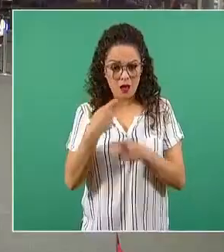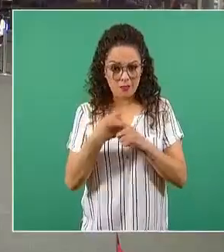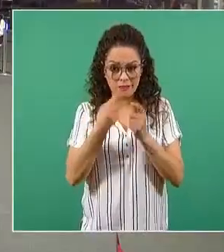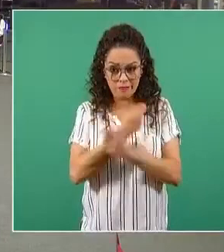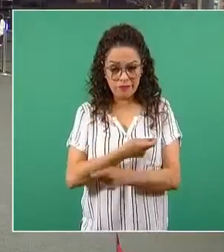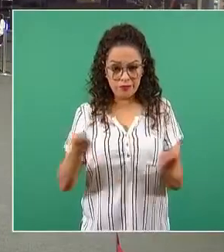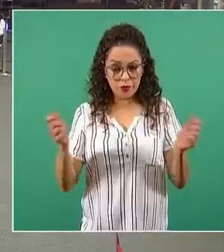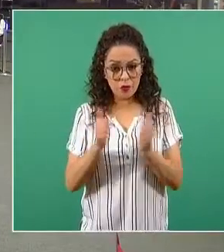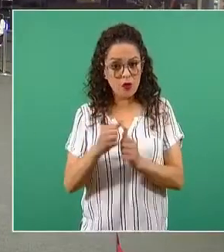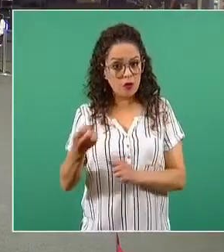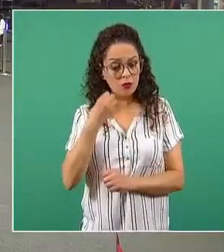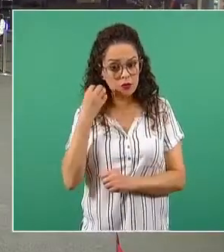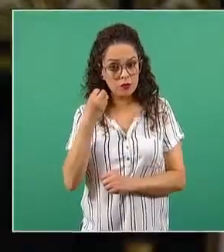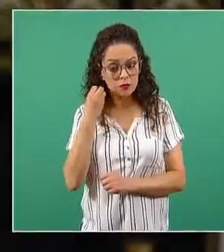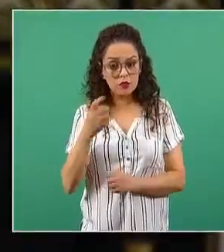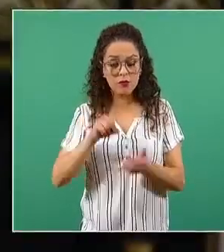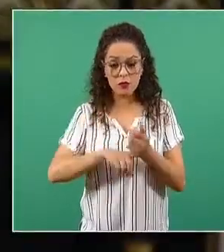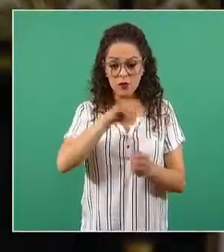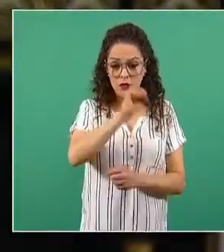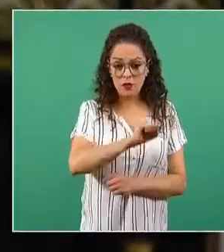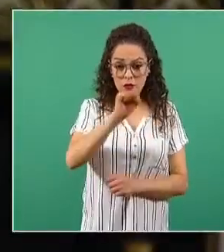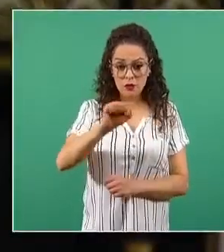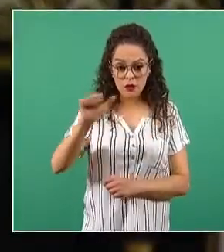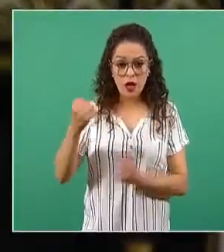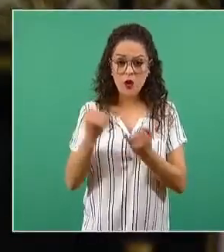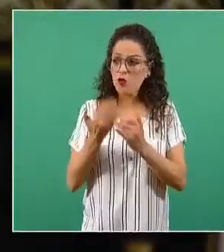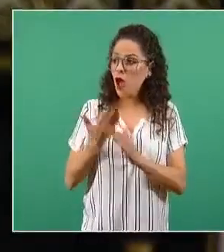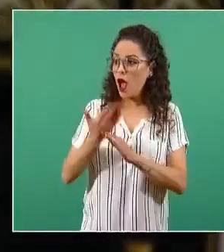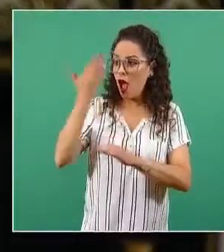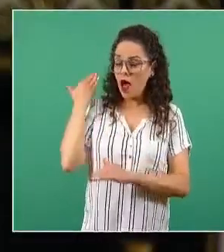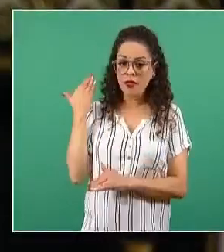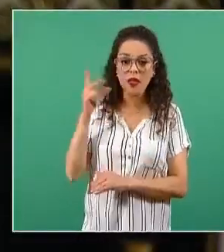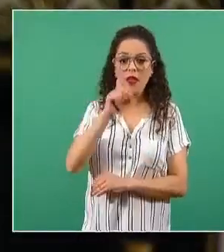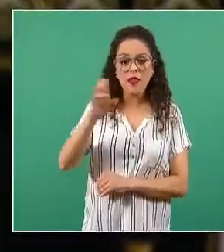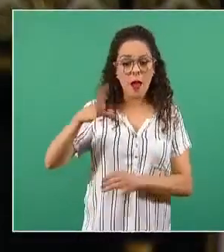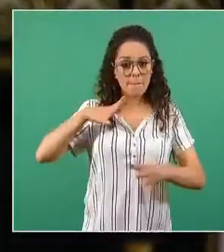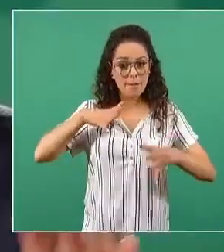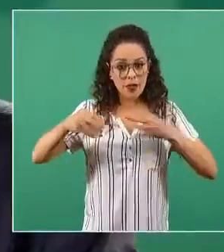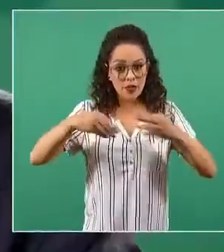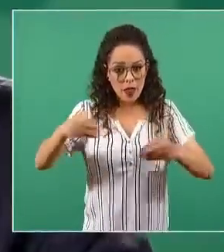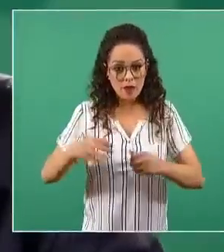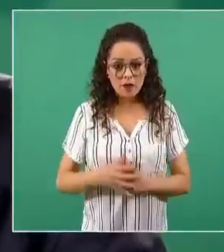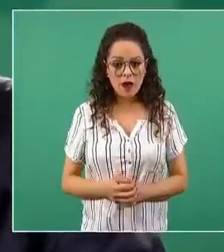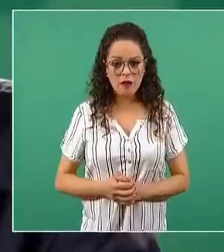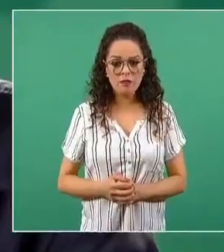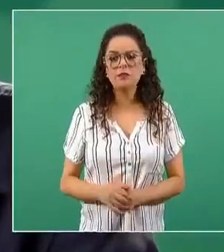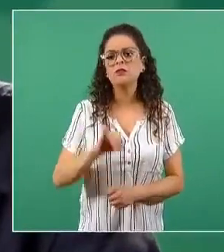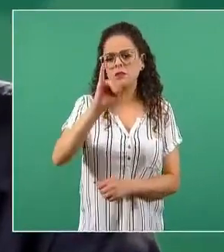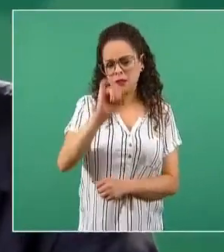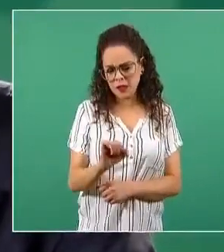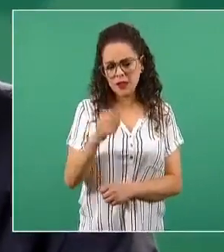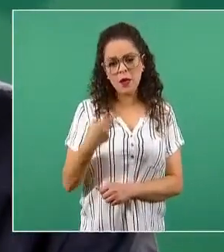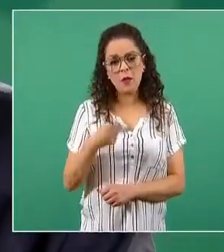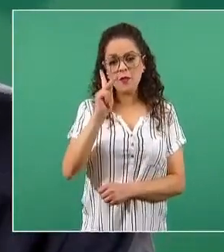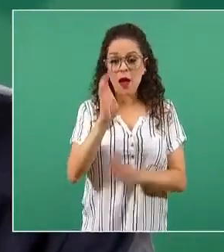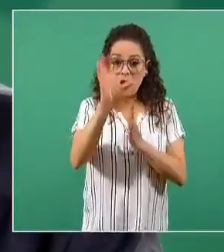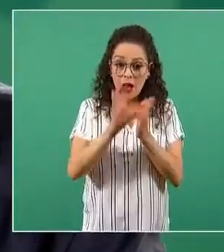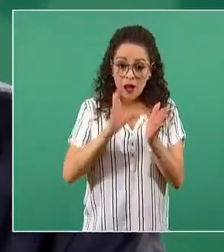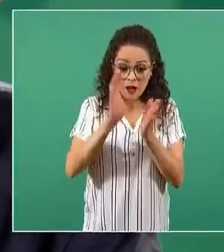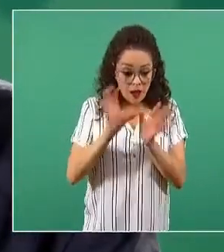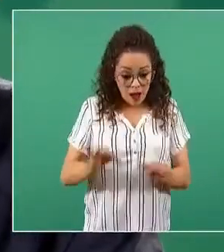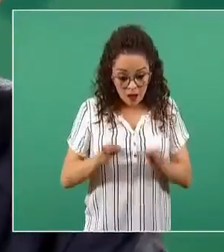través de conferencias en Secretaría de Salud como era antes de la pandemia? Sí, pero sin un calendario fijo. A lo mejor